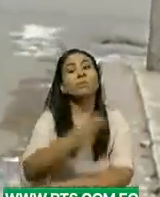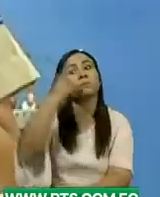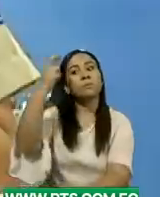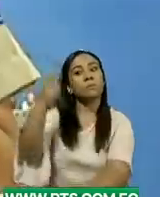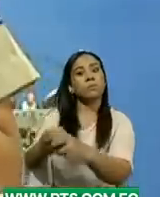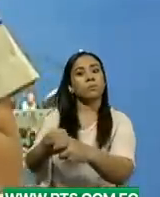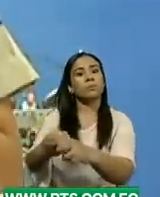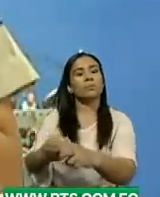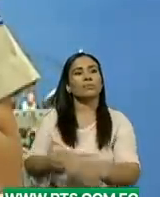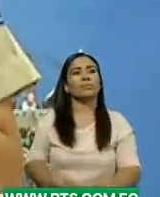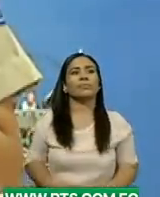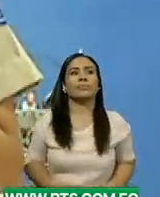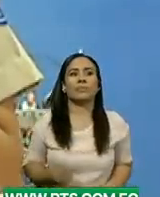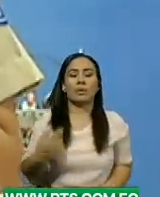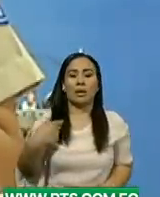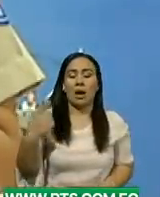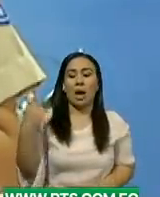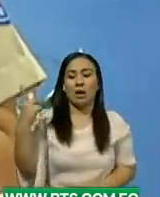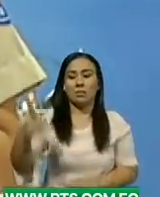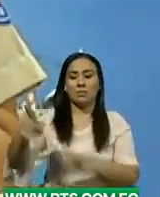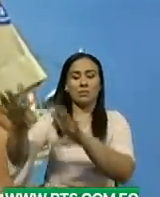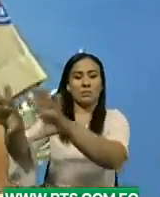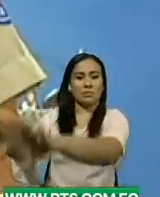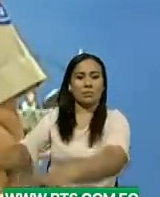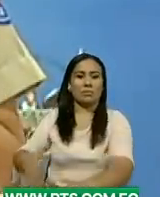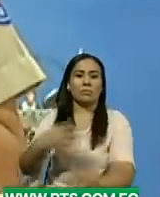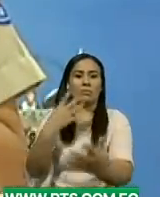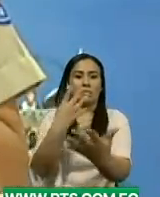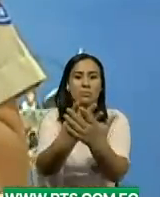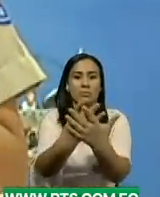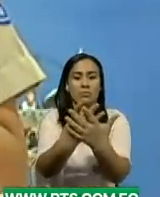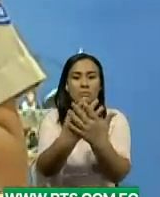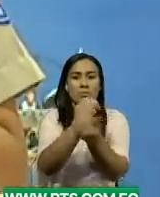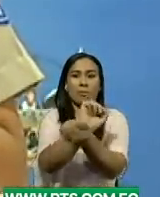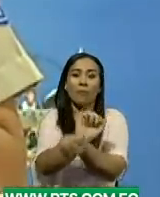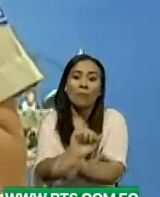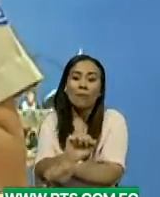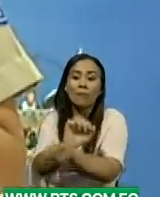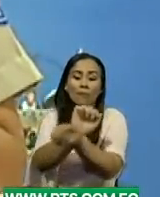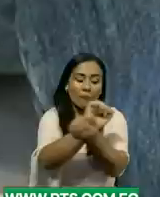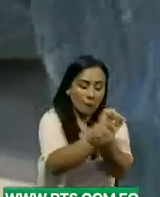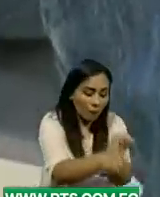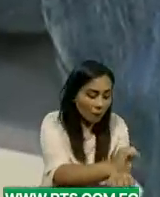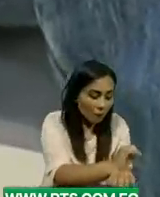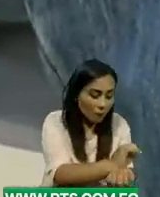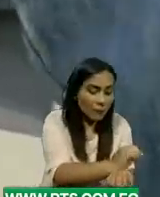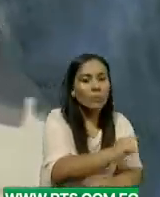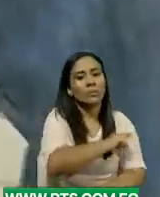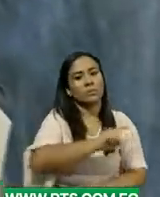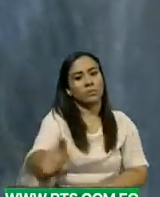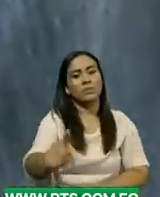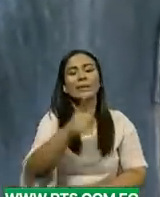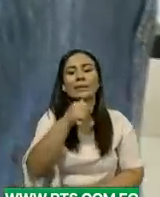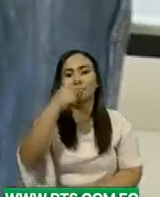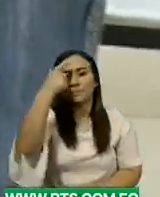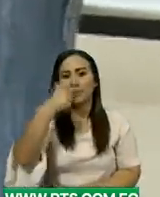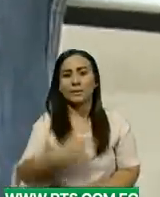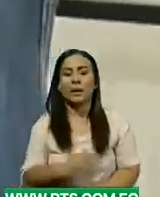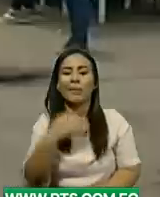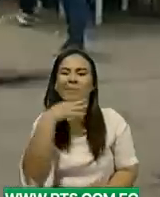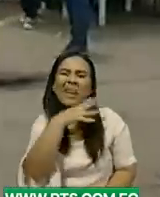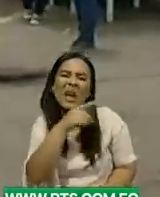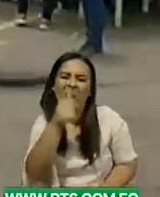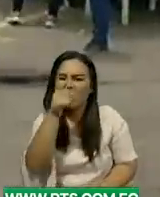establecidas. Se pondrán a órdenes de autoridad competente aquellos ciudadanos o ciudadanas que cometan algazaras